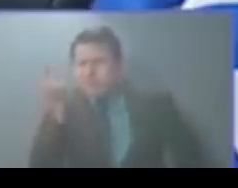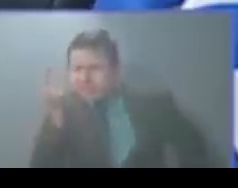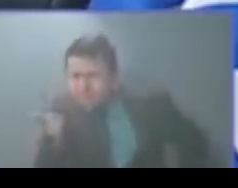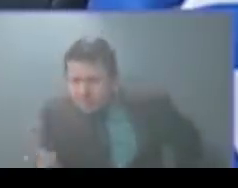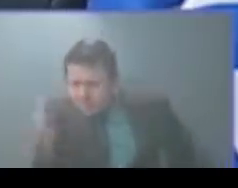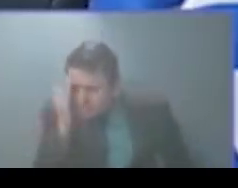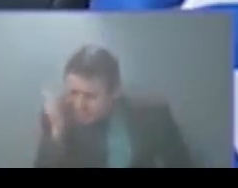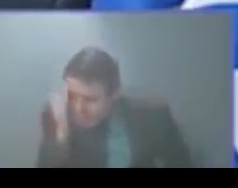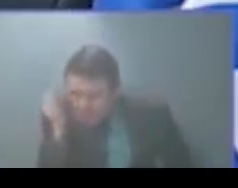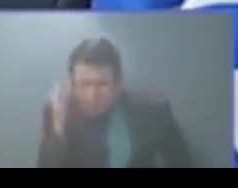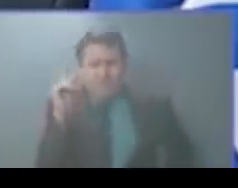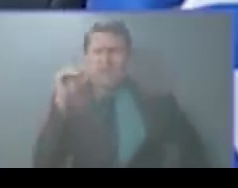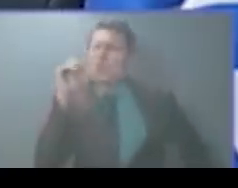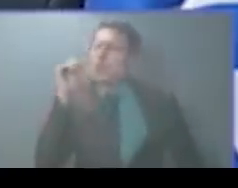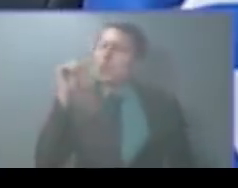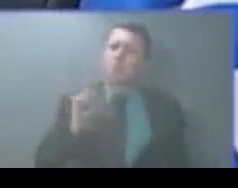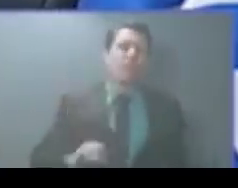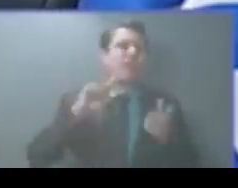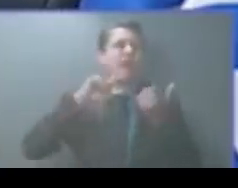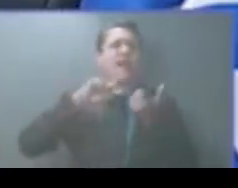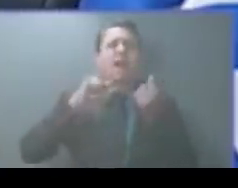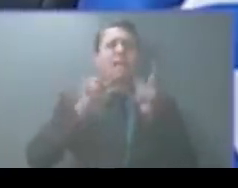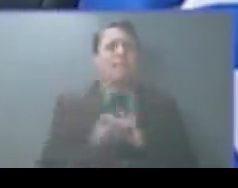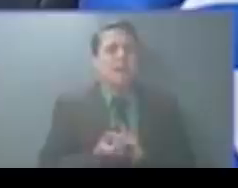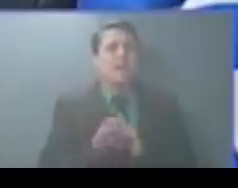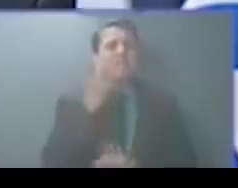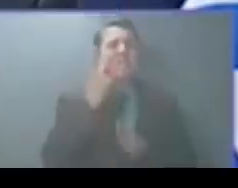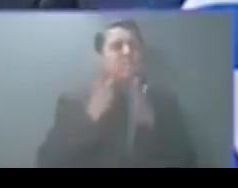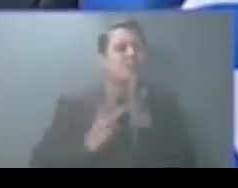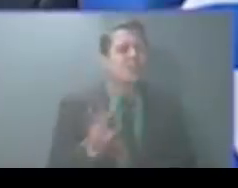a desnaturalizar e instrumentalizar el Instituto Castrense